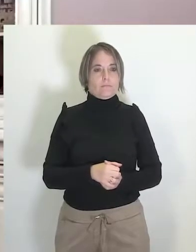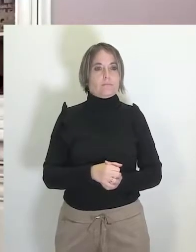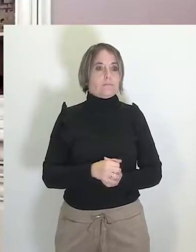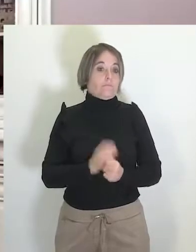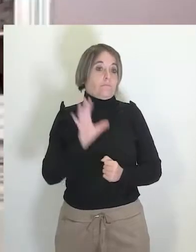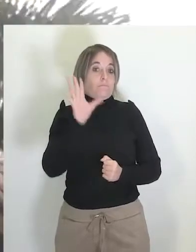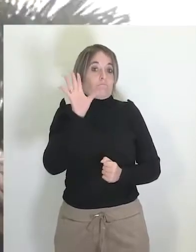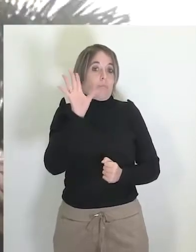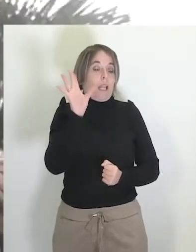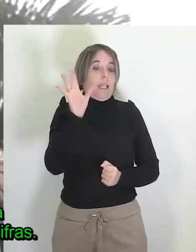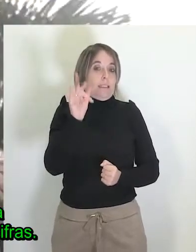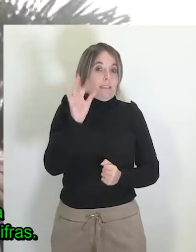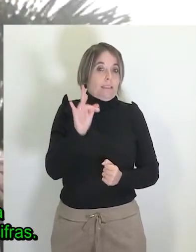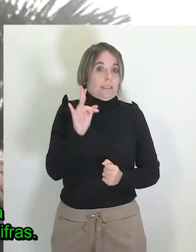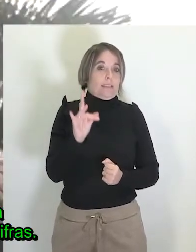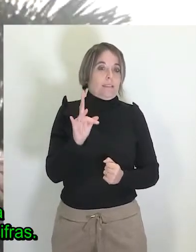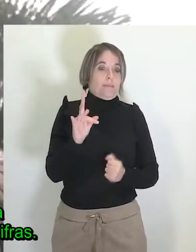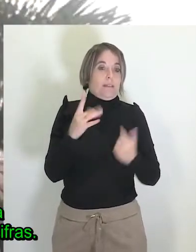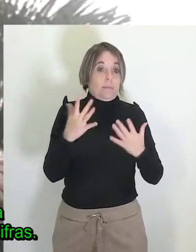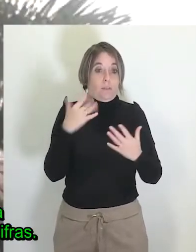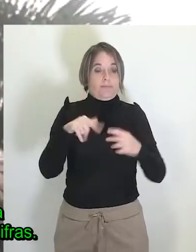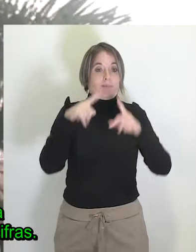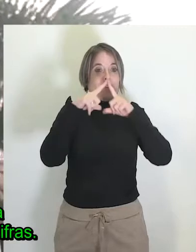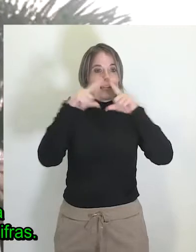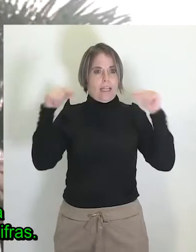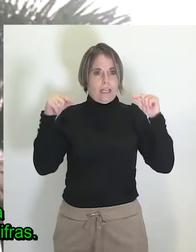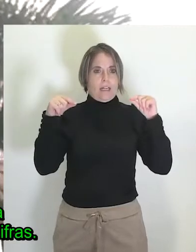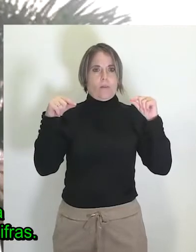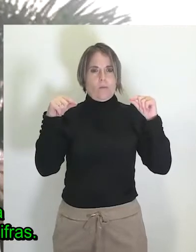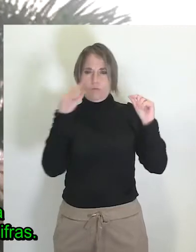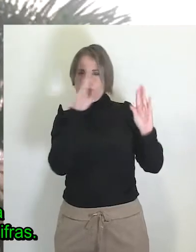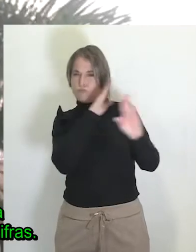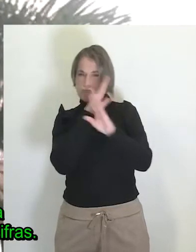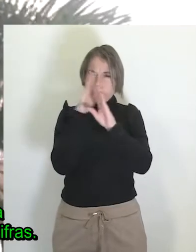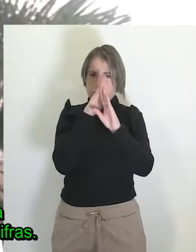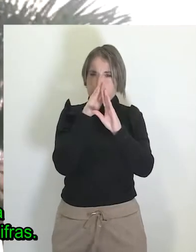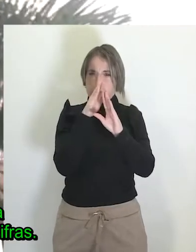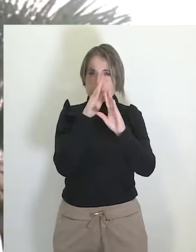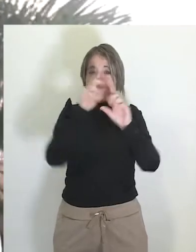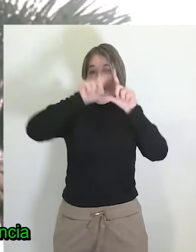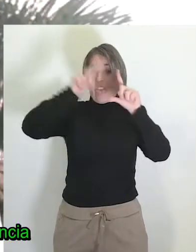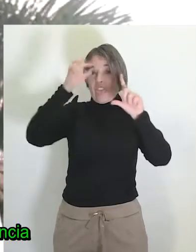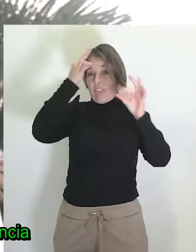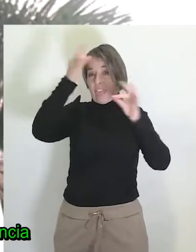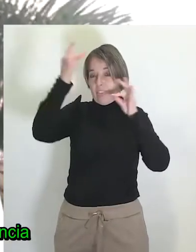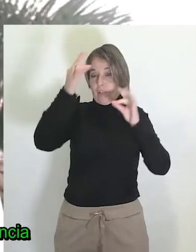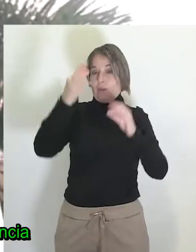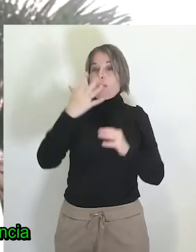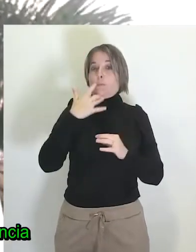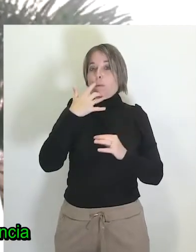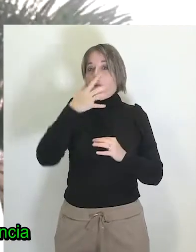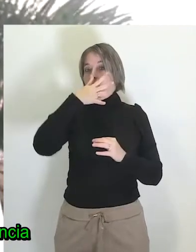Sí, definitivamente sí, pero también en Nicaragua ha habido un ocultamiento de cifras. Por ejemplo, a raíz